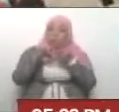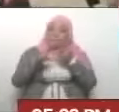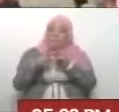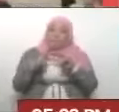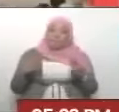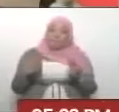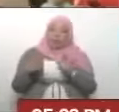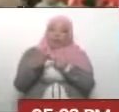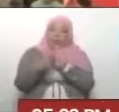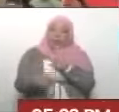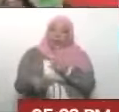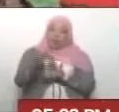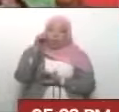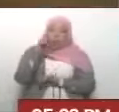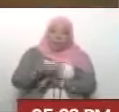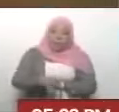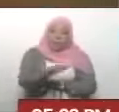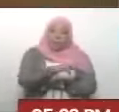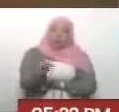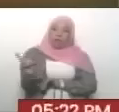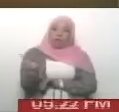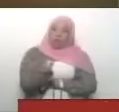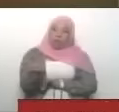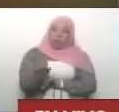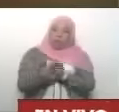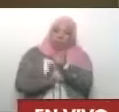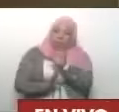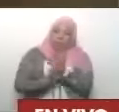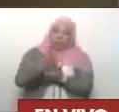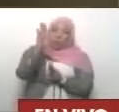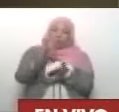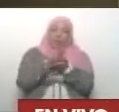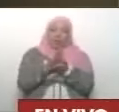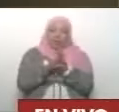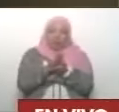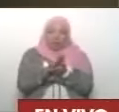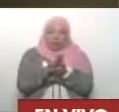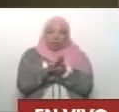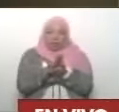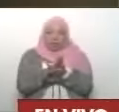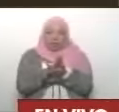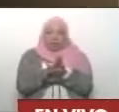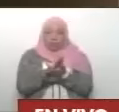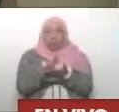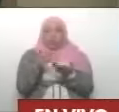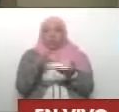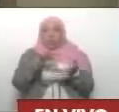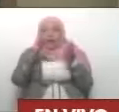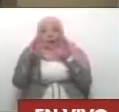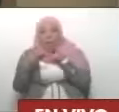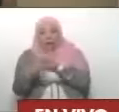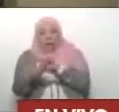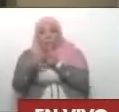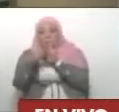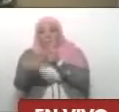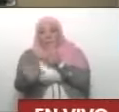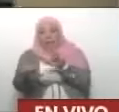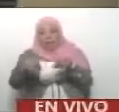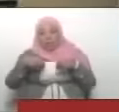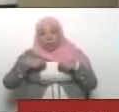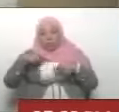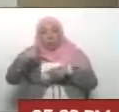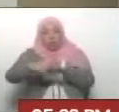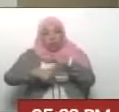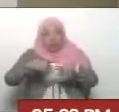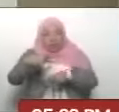de Venezuela, de la recuperación tranquila, de la restitución de los derechos